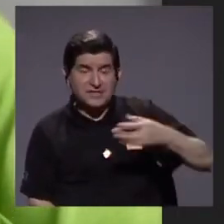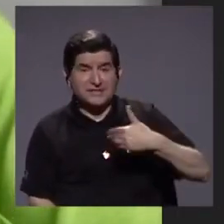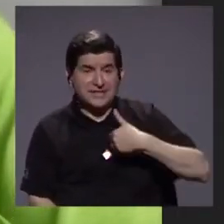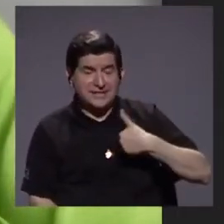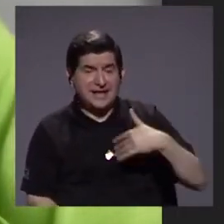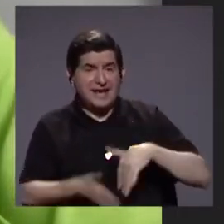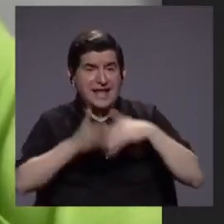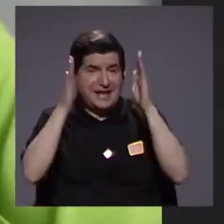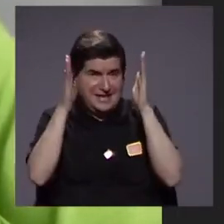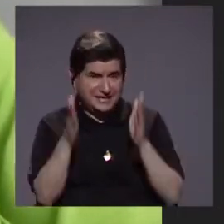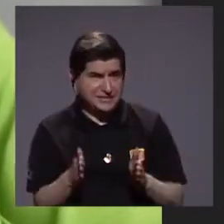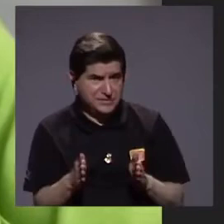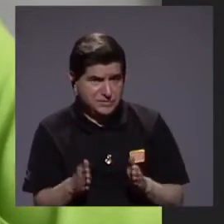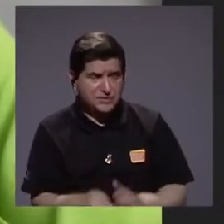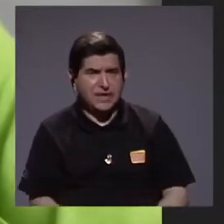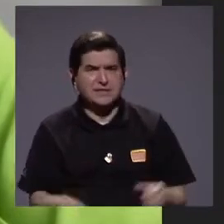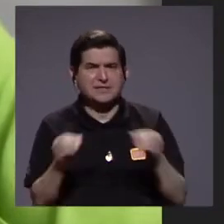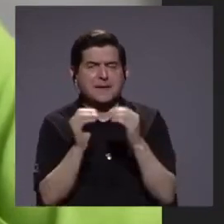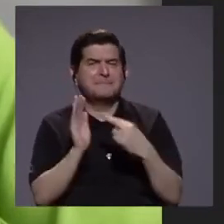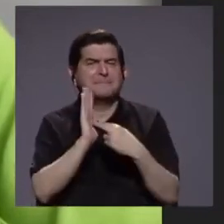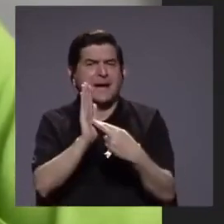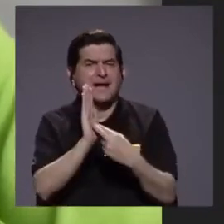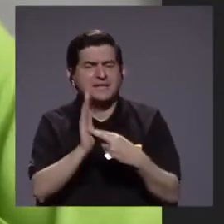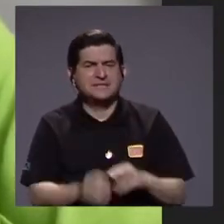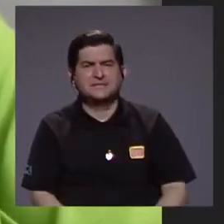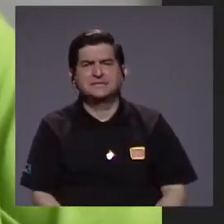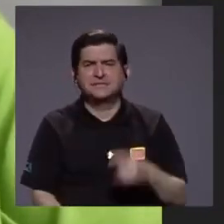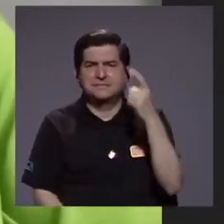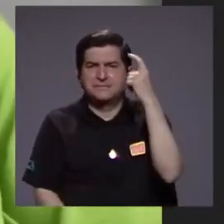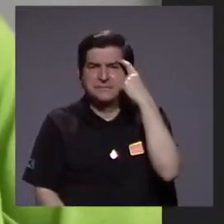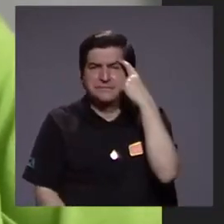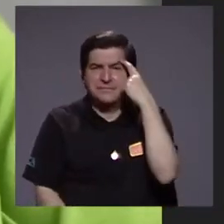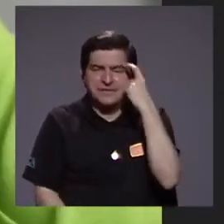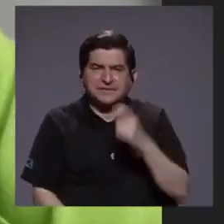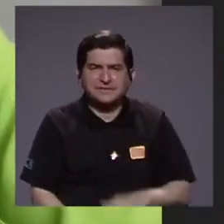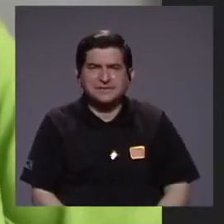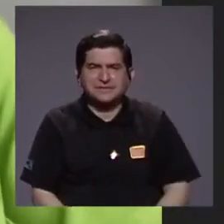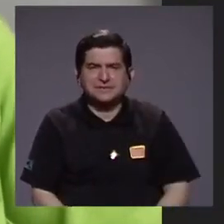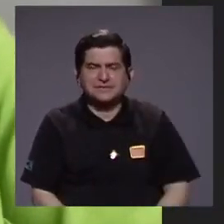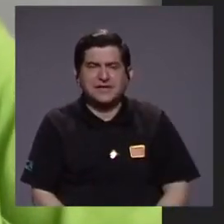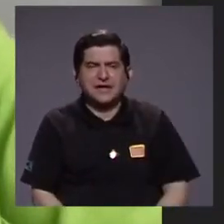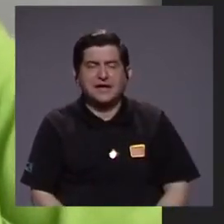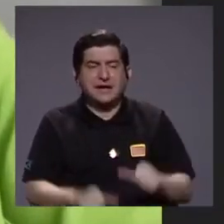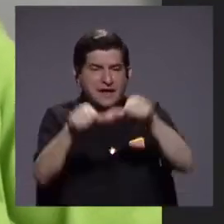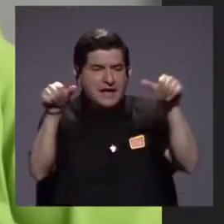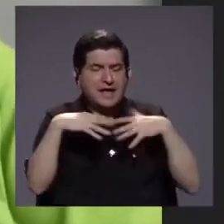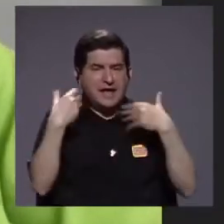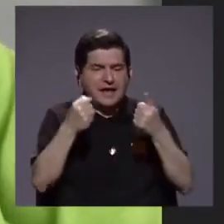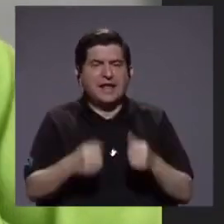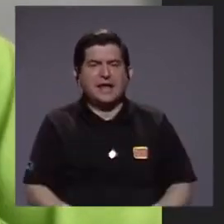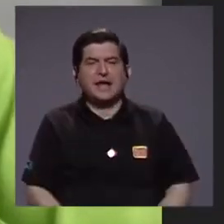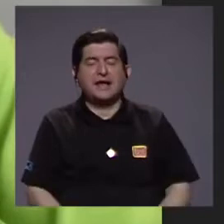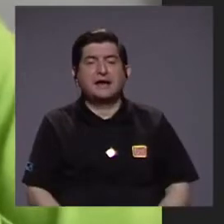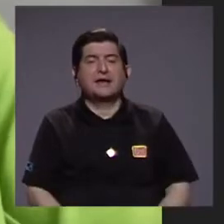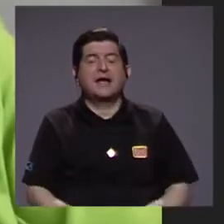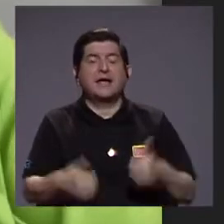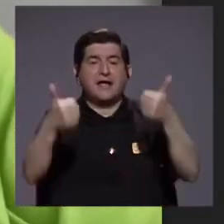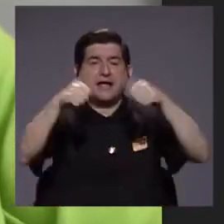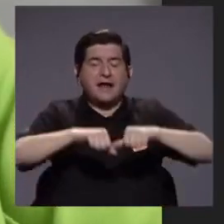tenemos los estudiantes de una mayor representación para el estudiantado de salud en el convenio